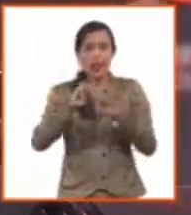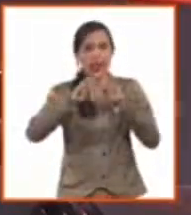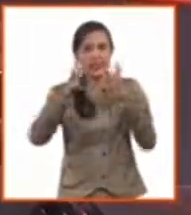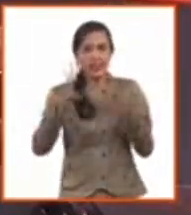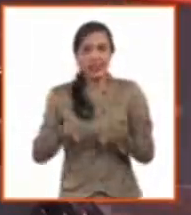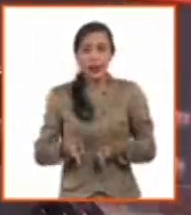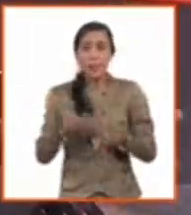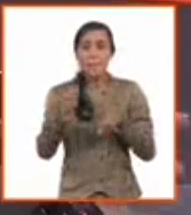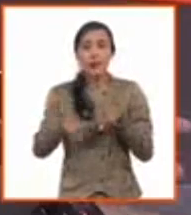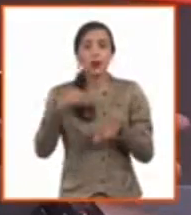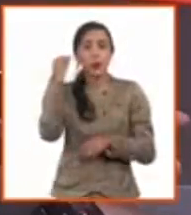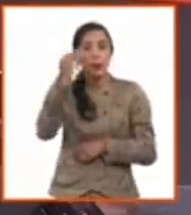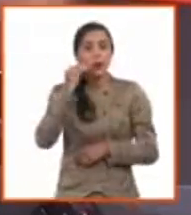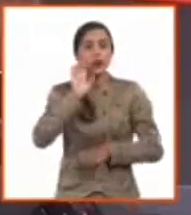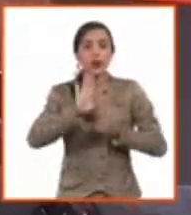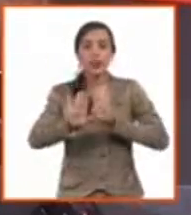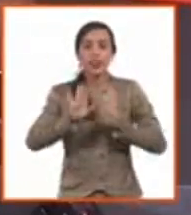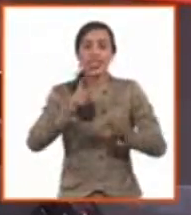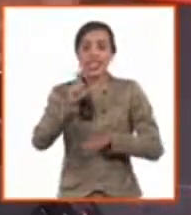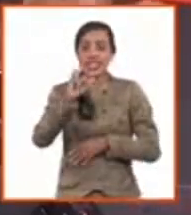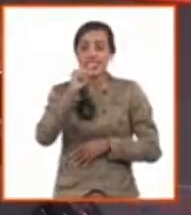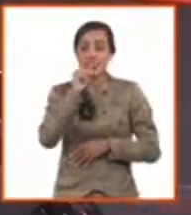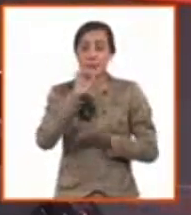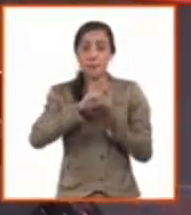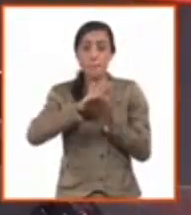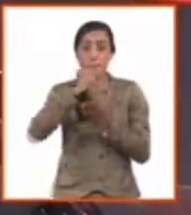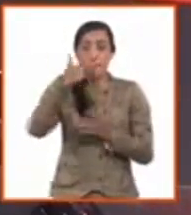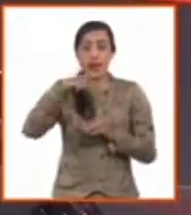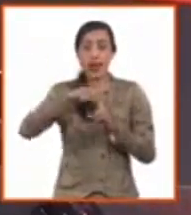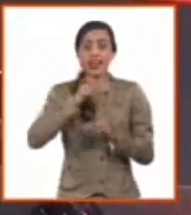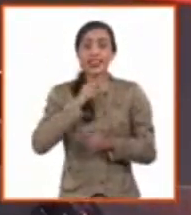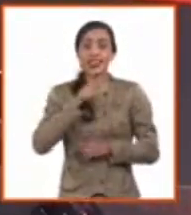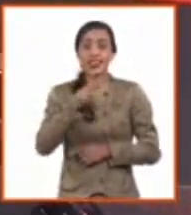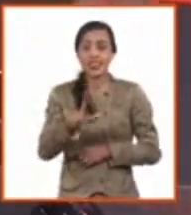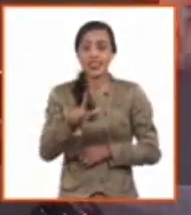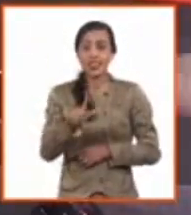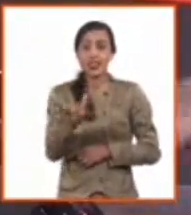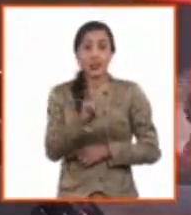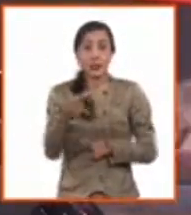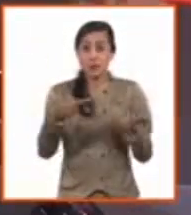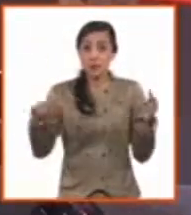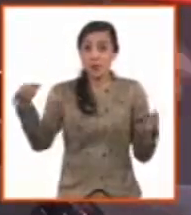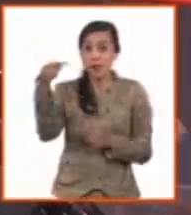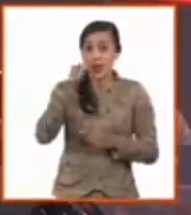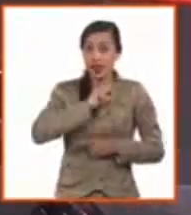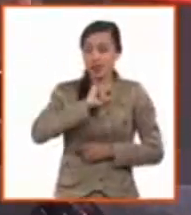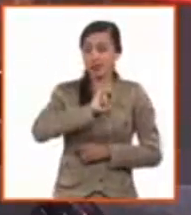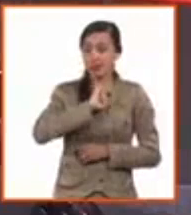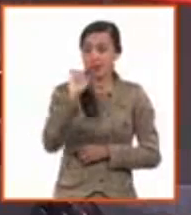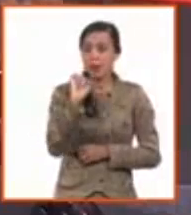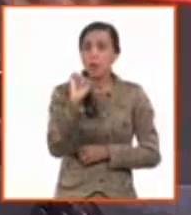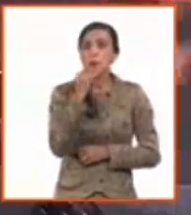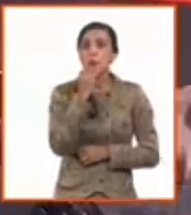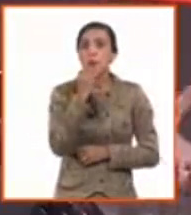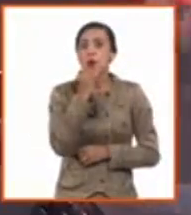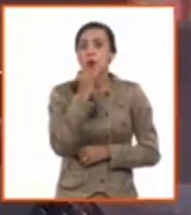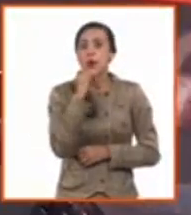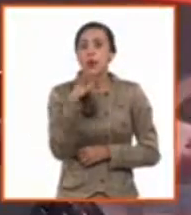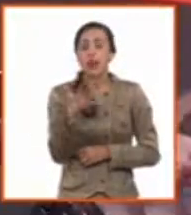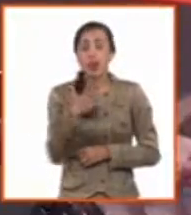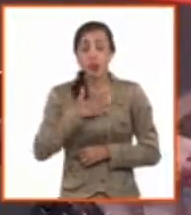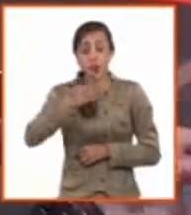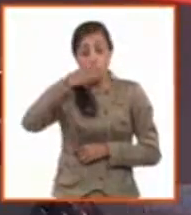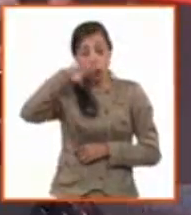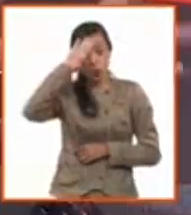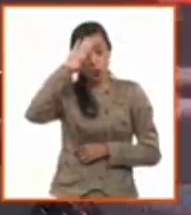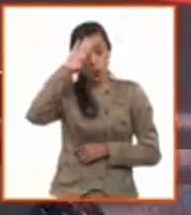internet yo creo que la tienda de simat el es el paradigma sobre todo en la posibilidad que